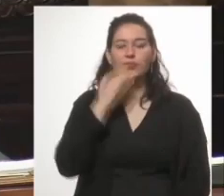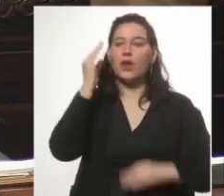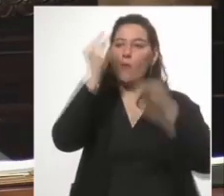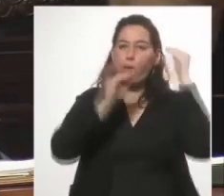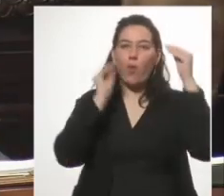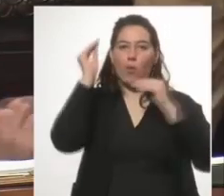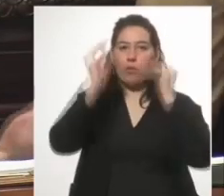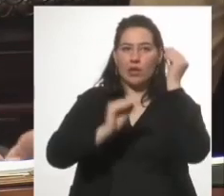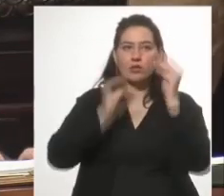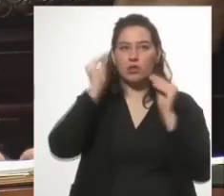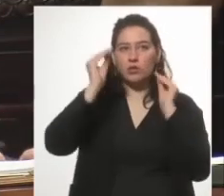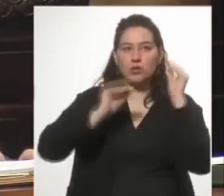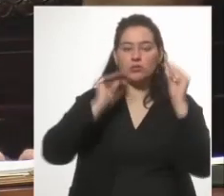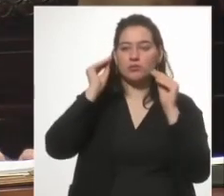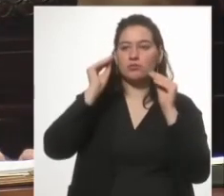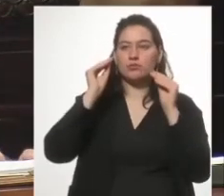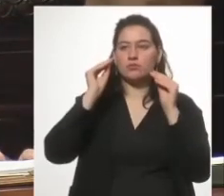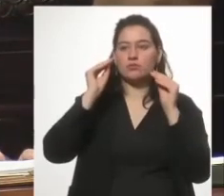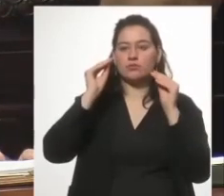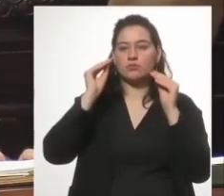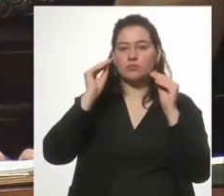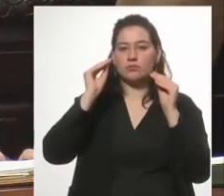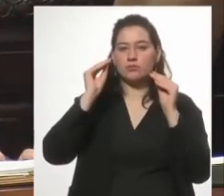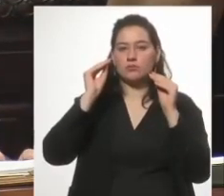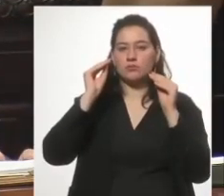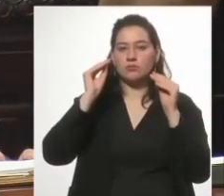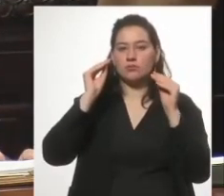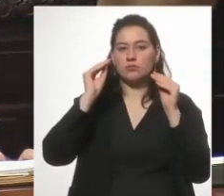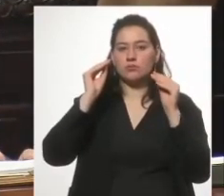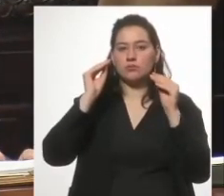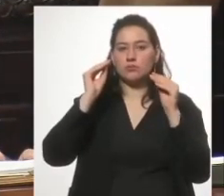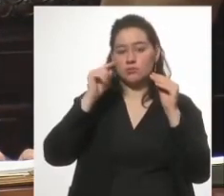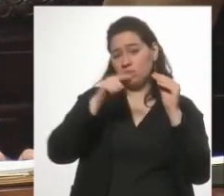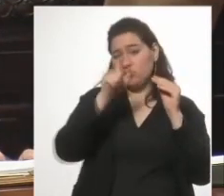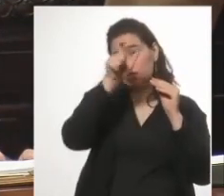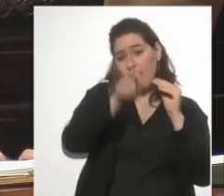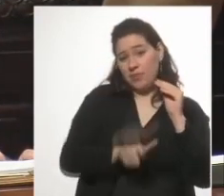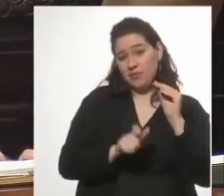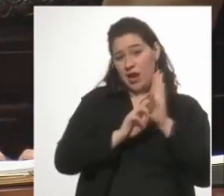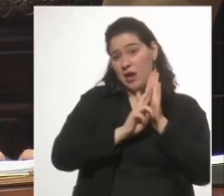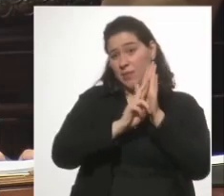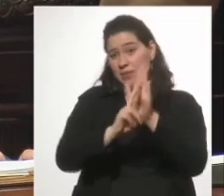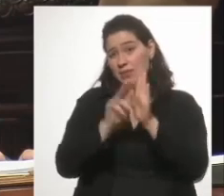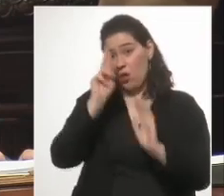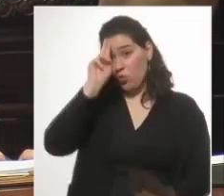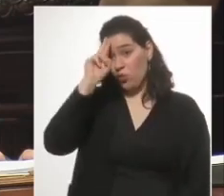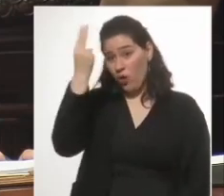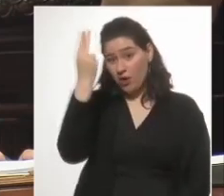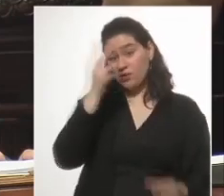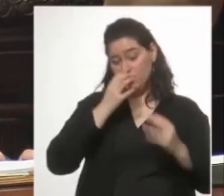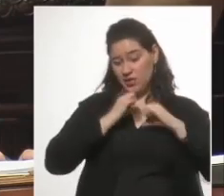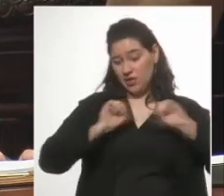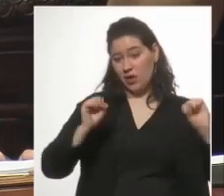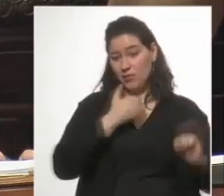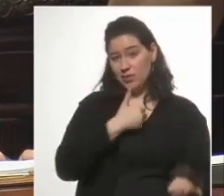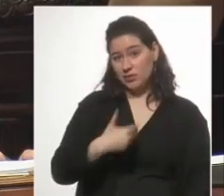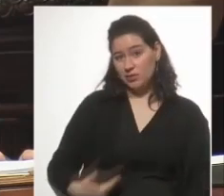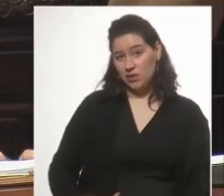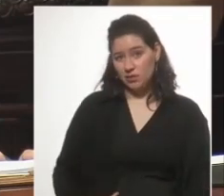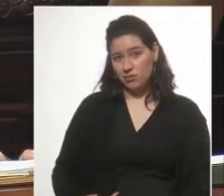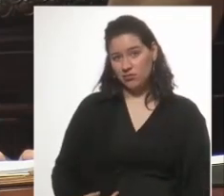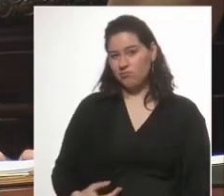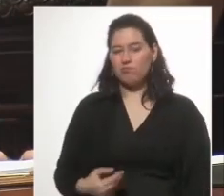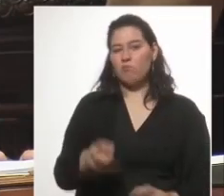preocupaciones centrales de quien representaba al Estado uruguayo, del secretario de Presidencia, iban por